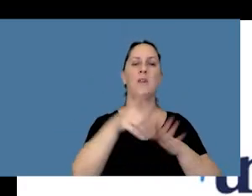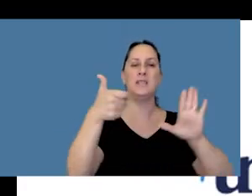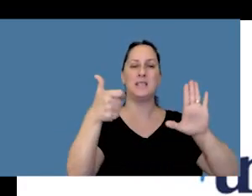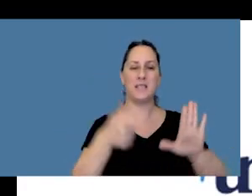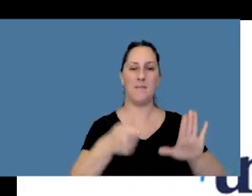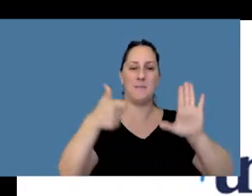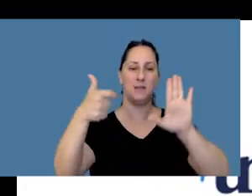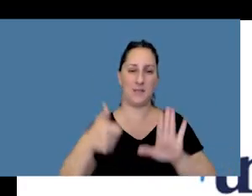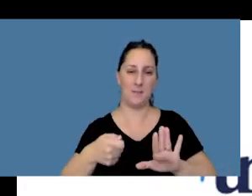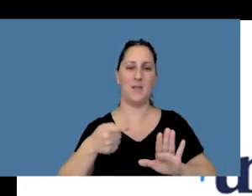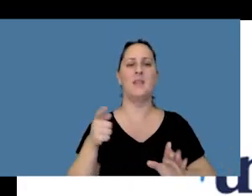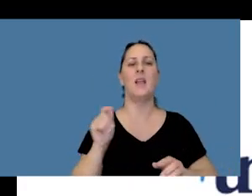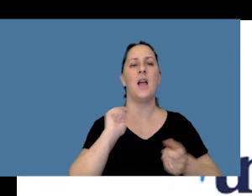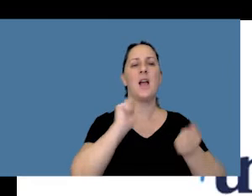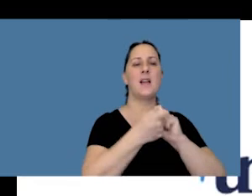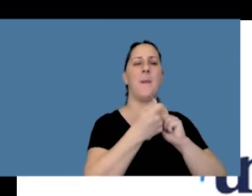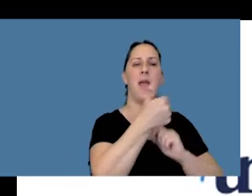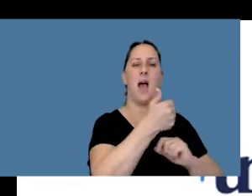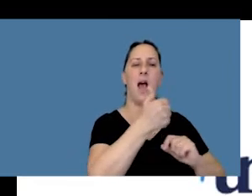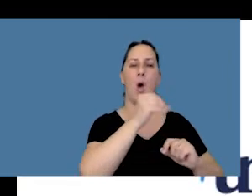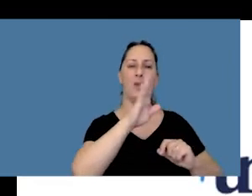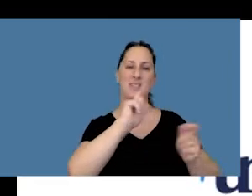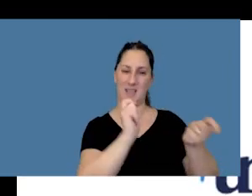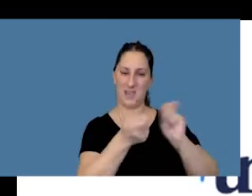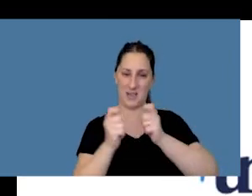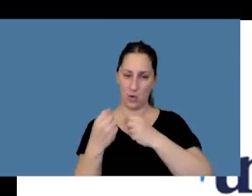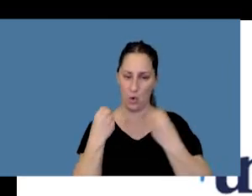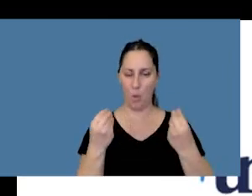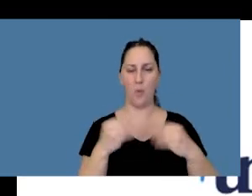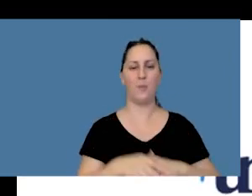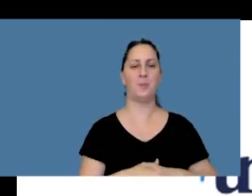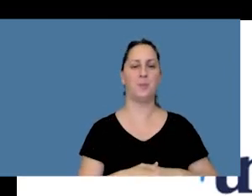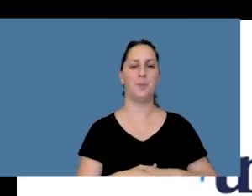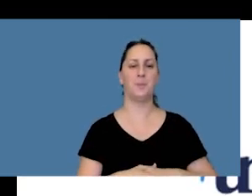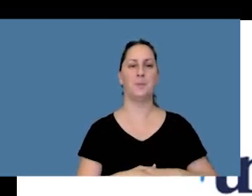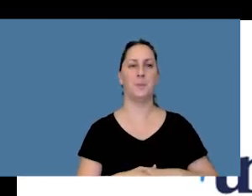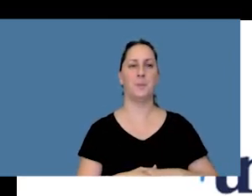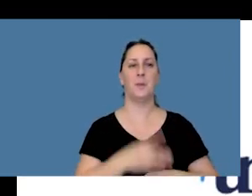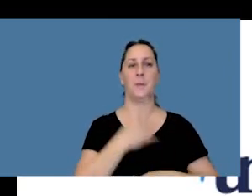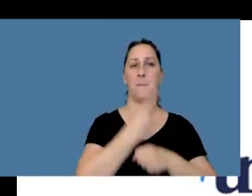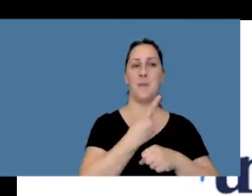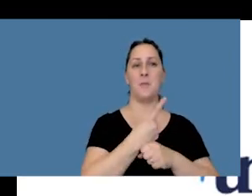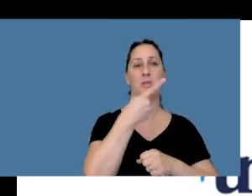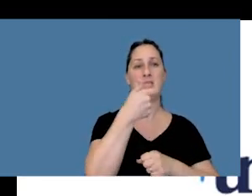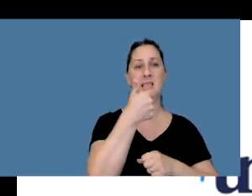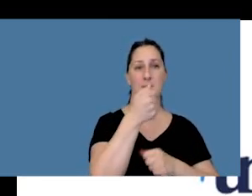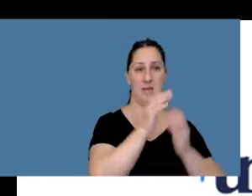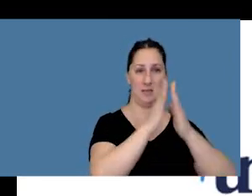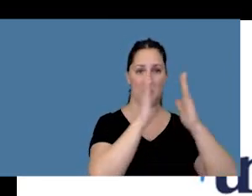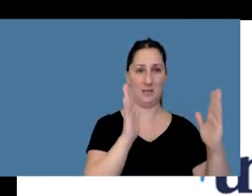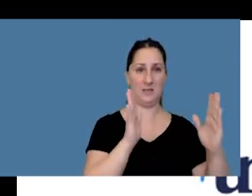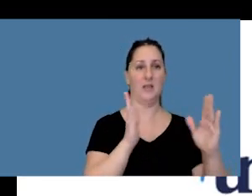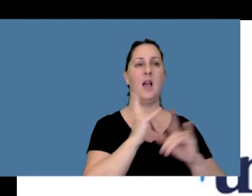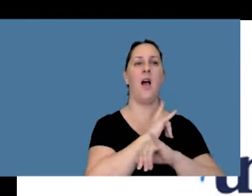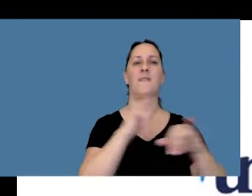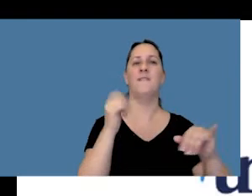las recategorizaciones? Lo dije antes. Vamos a la primera, la del primer semestre. Se informa el